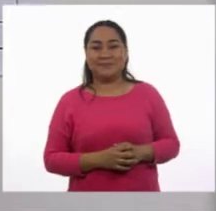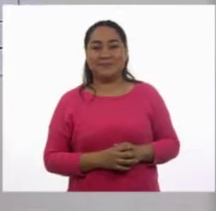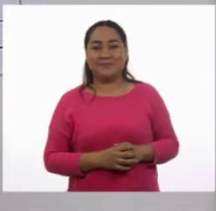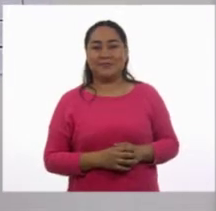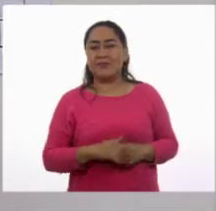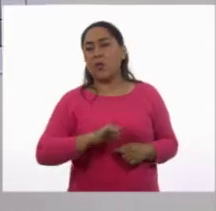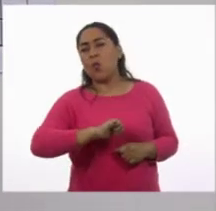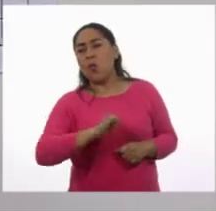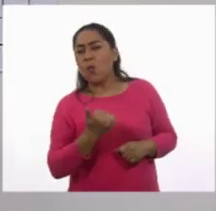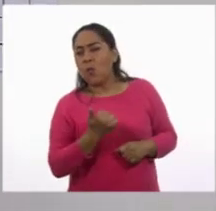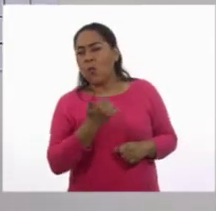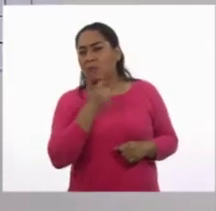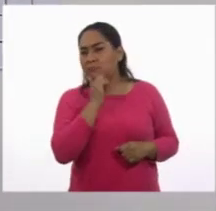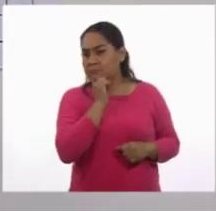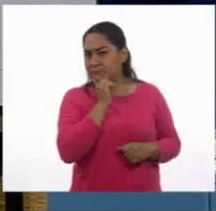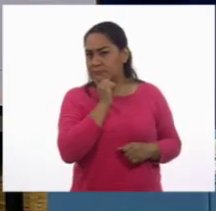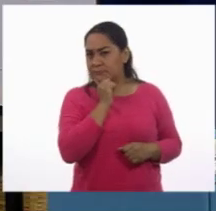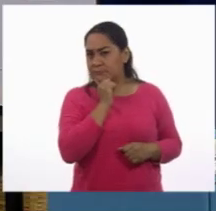Uh-huh. En el